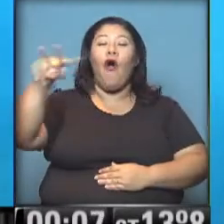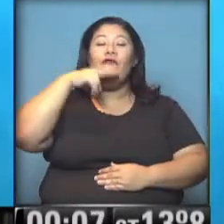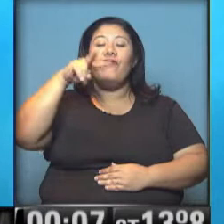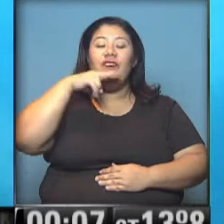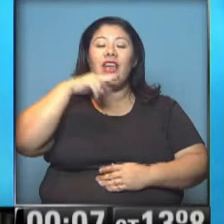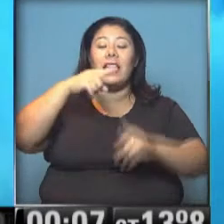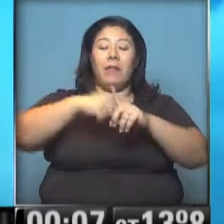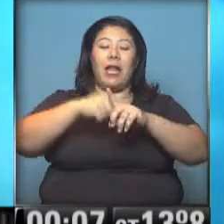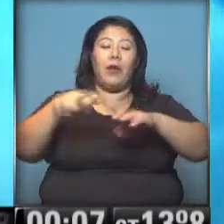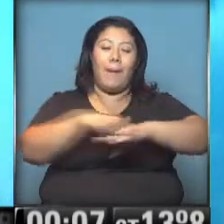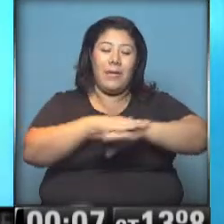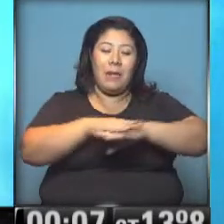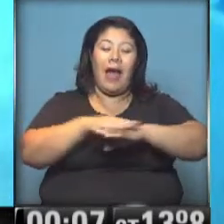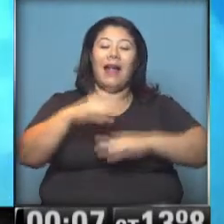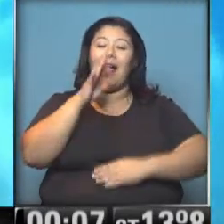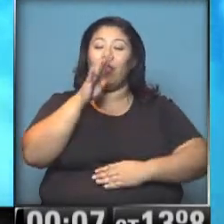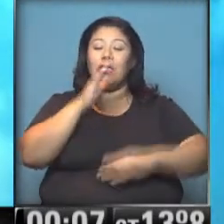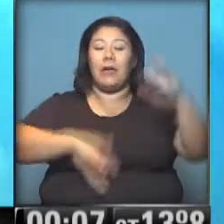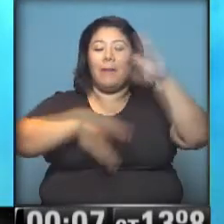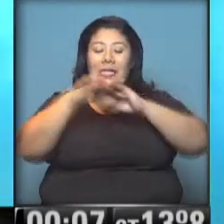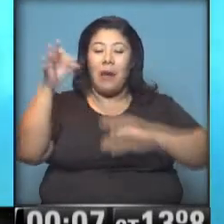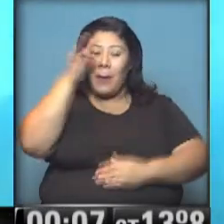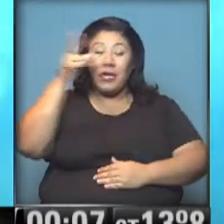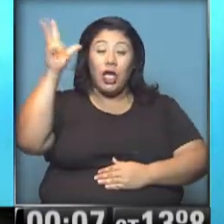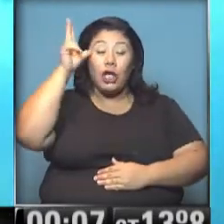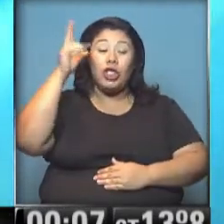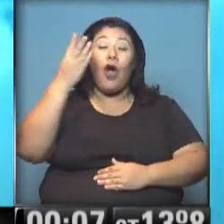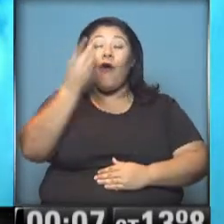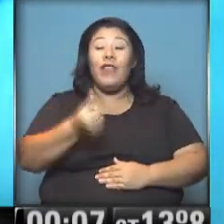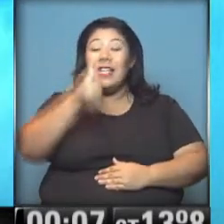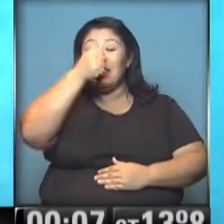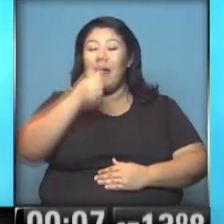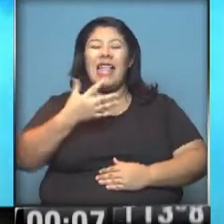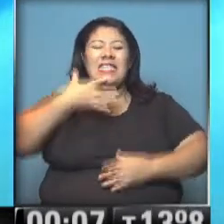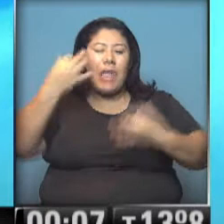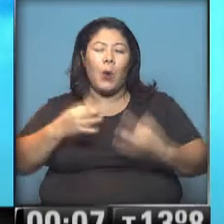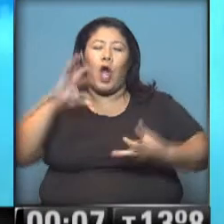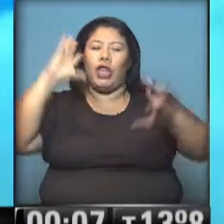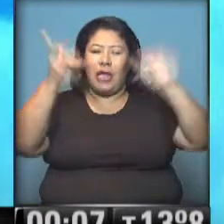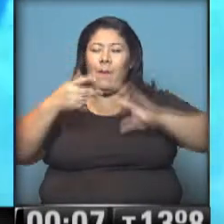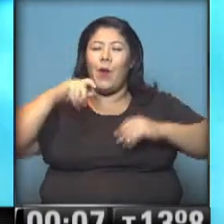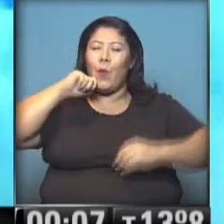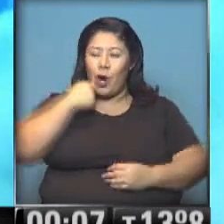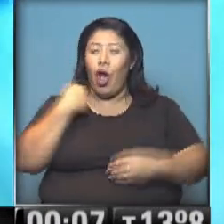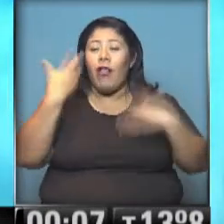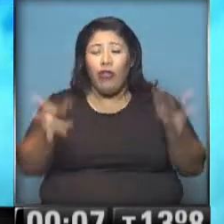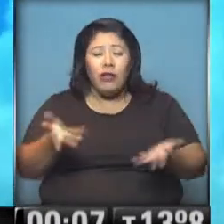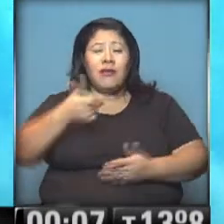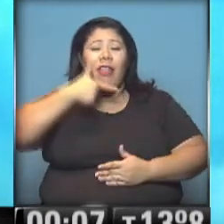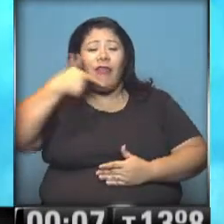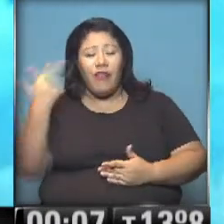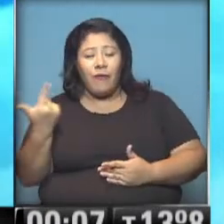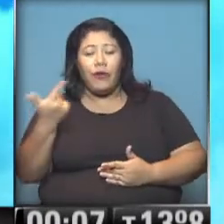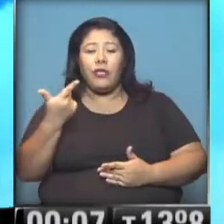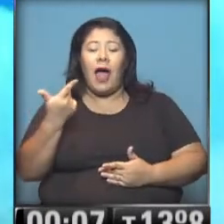máxima, 14 de mínima. Y seguramente el fin de semana, mañana le contamos, con muy, muy buen tiempo. Así que a disfrutarlo estos días de otoño que estamos